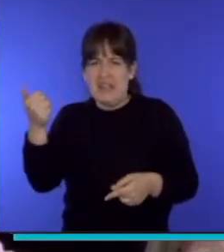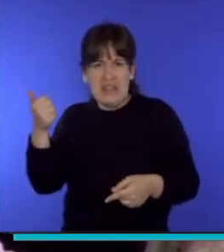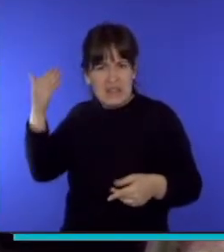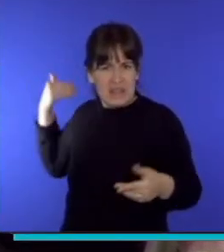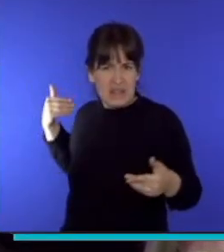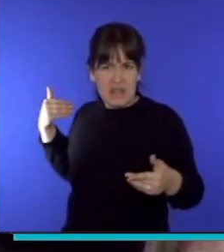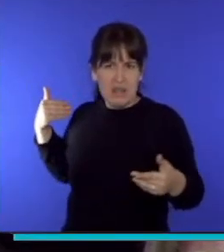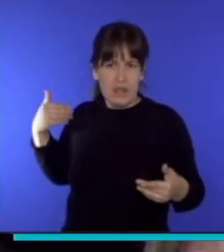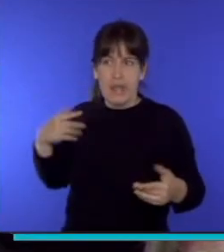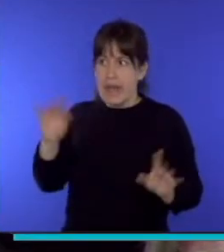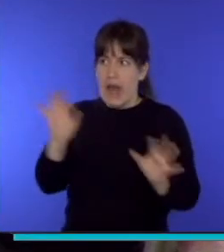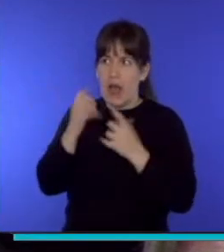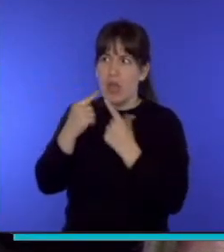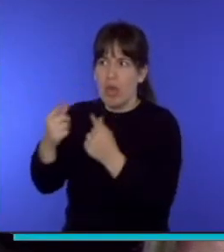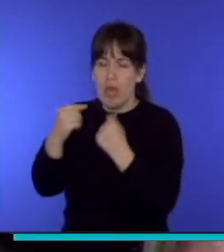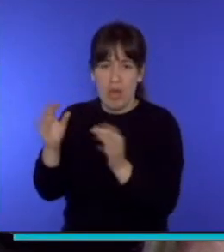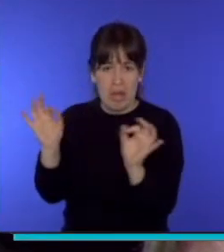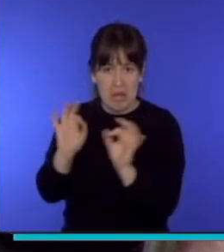no la cuestionó nadie.